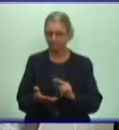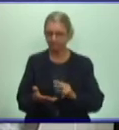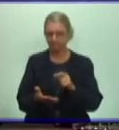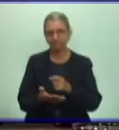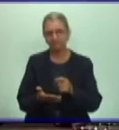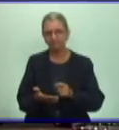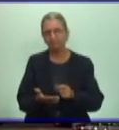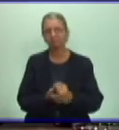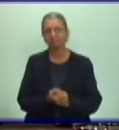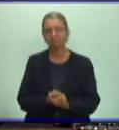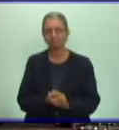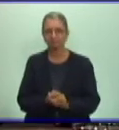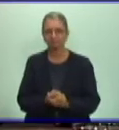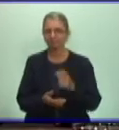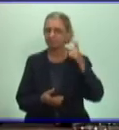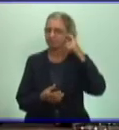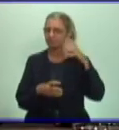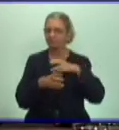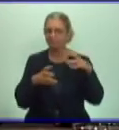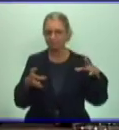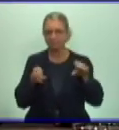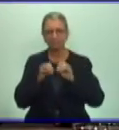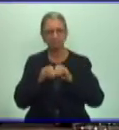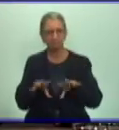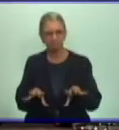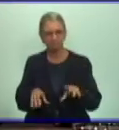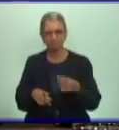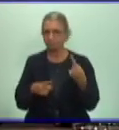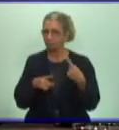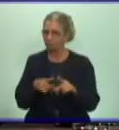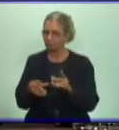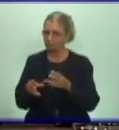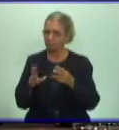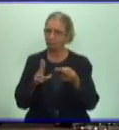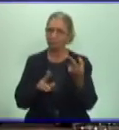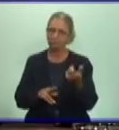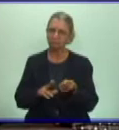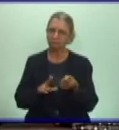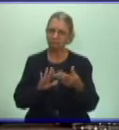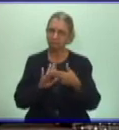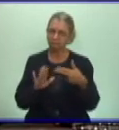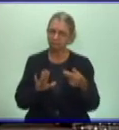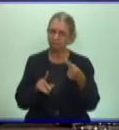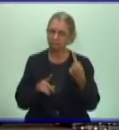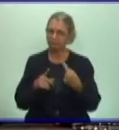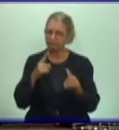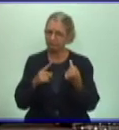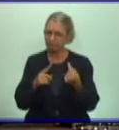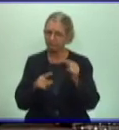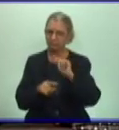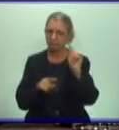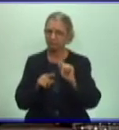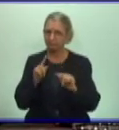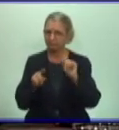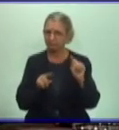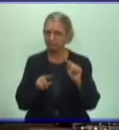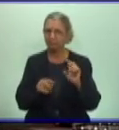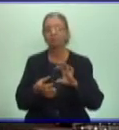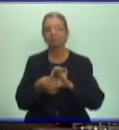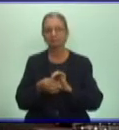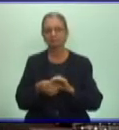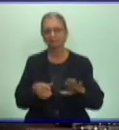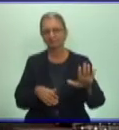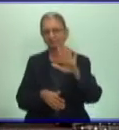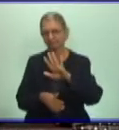asignatura. Ciencias naturales. ¿Hay otras asignaturas que usted también tiene interrogante? La de geografía. Sí. Vamos a hacer